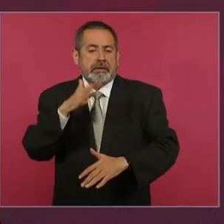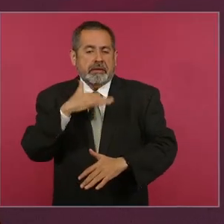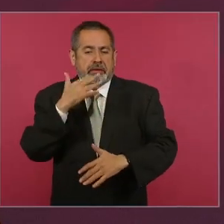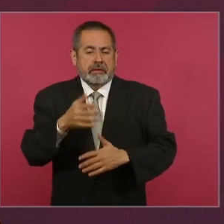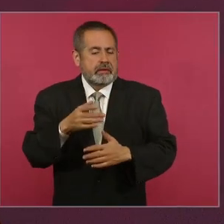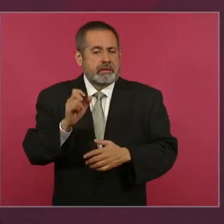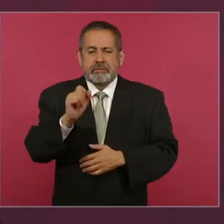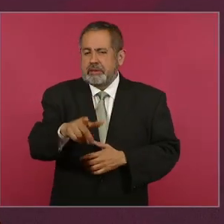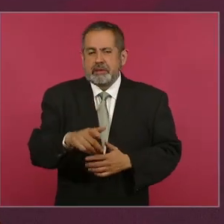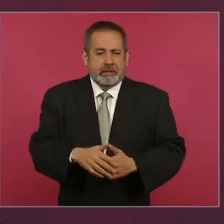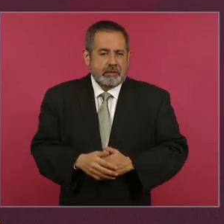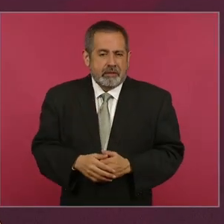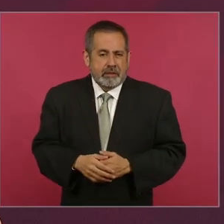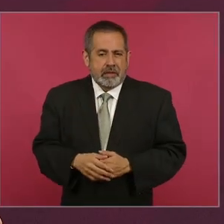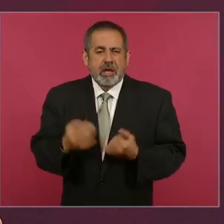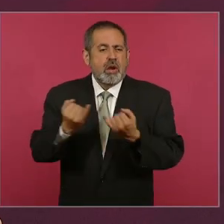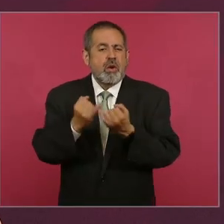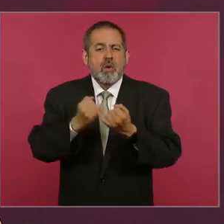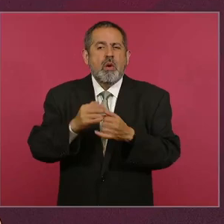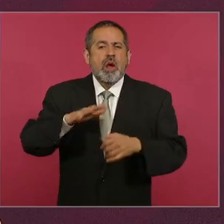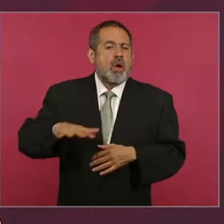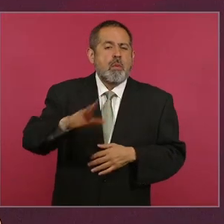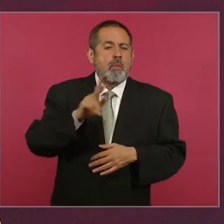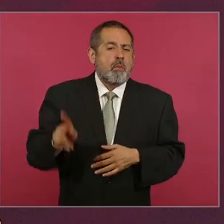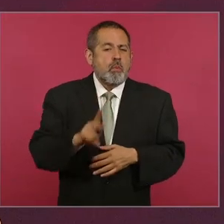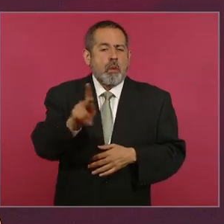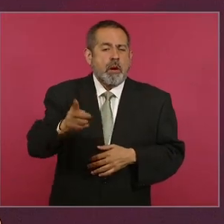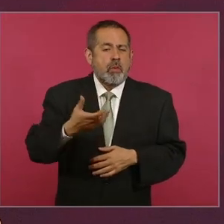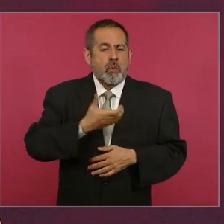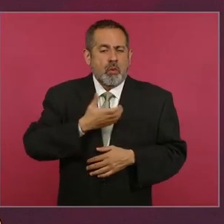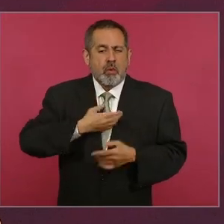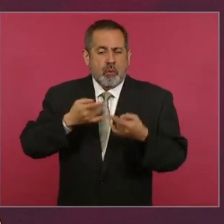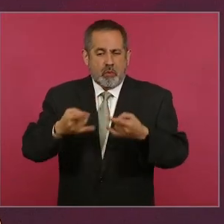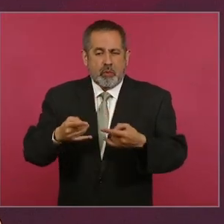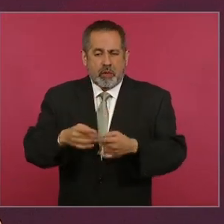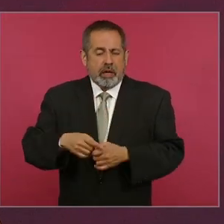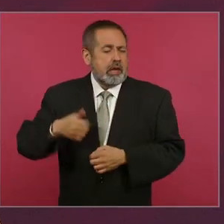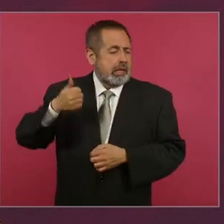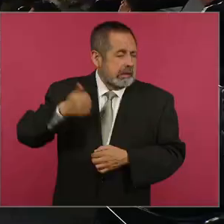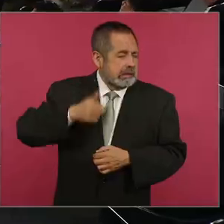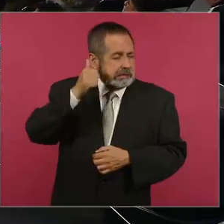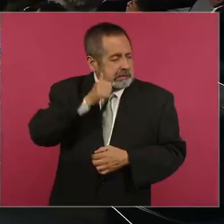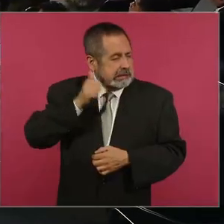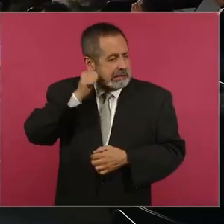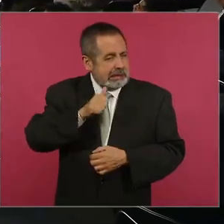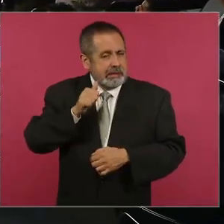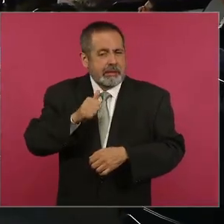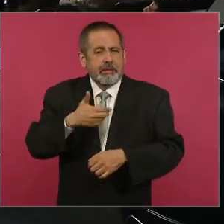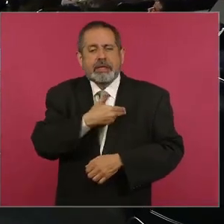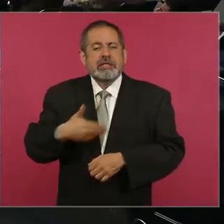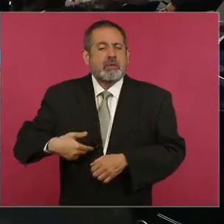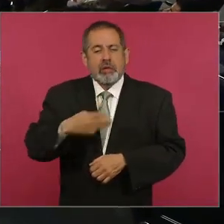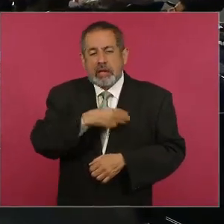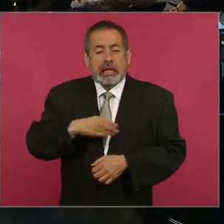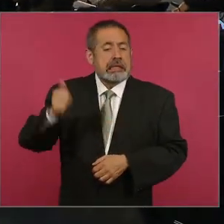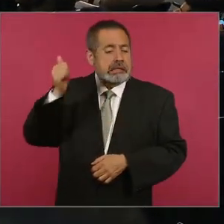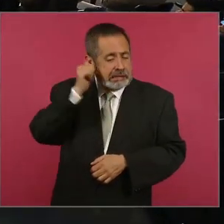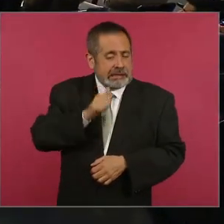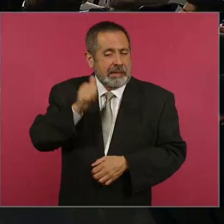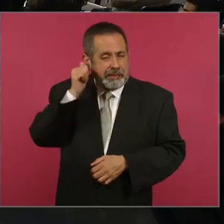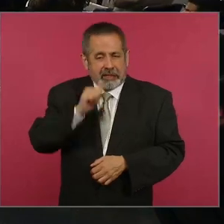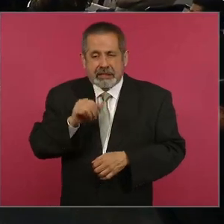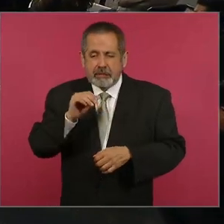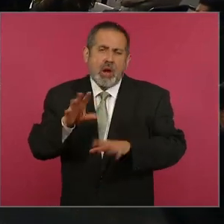Esto que pasa en las plazas de los pueblos, cada presidente municipal que llega,